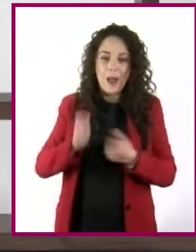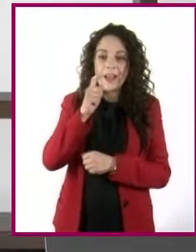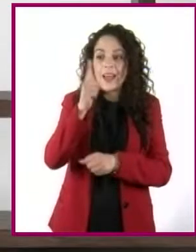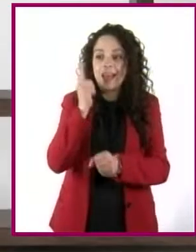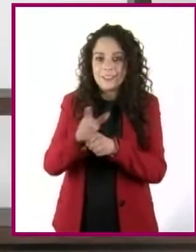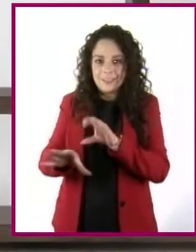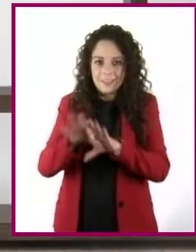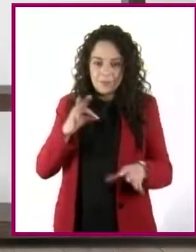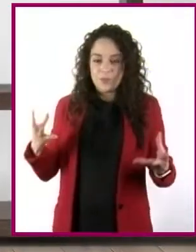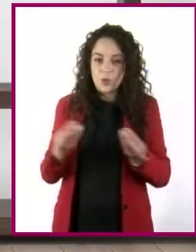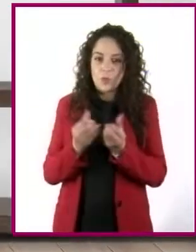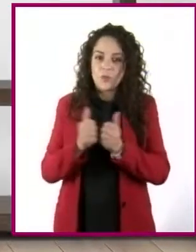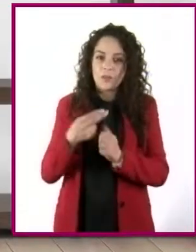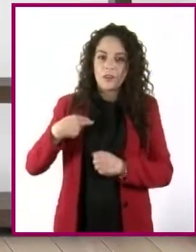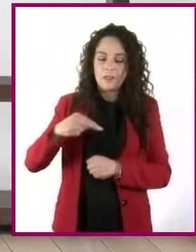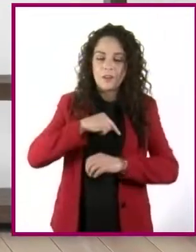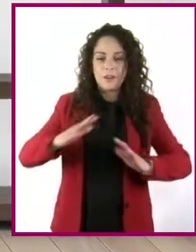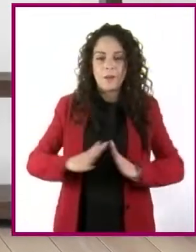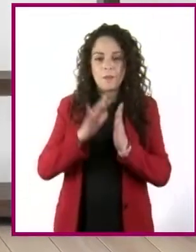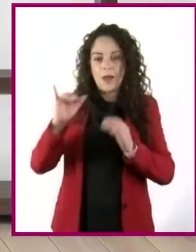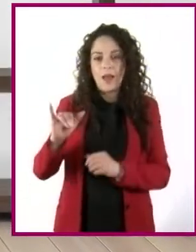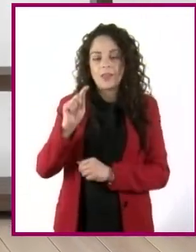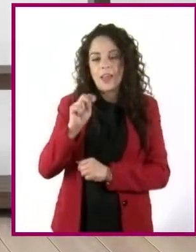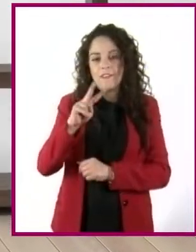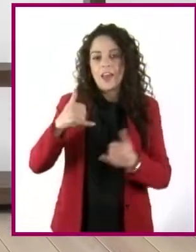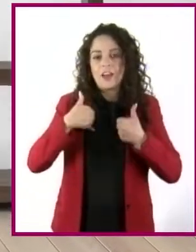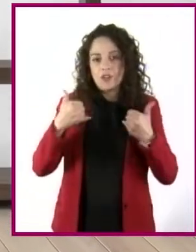nosotros. Participa con Jóvenes en TV, un